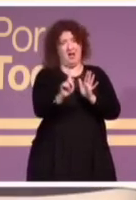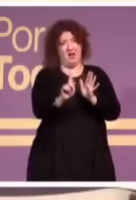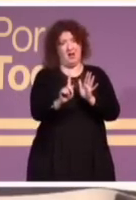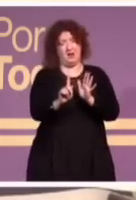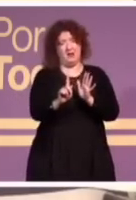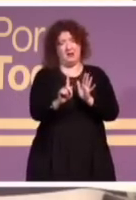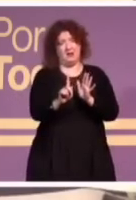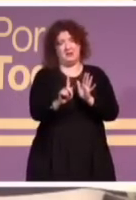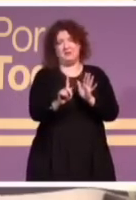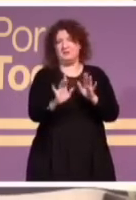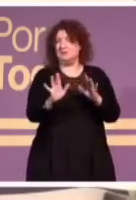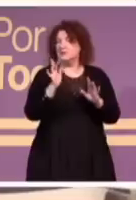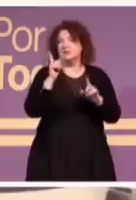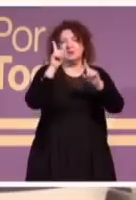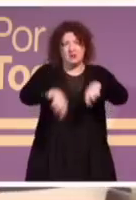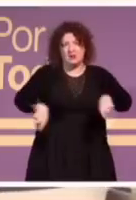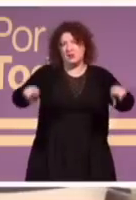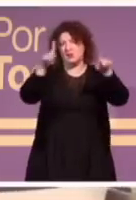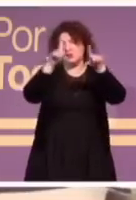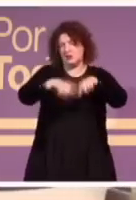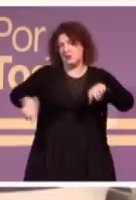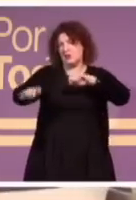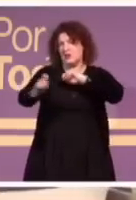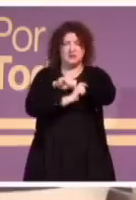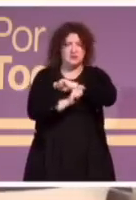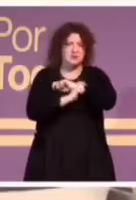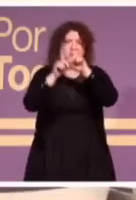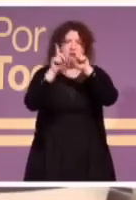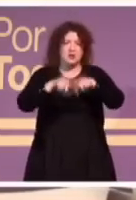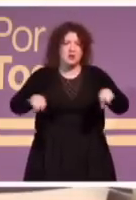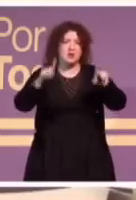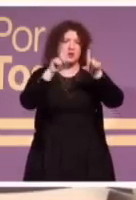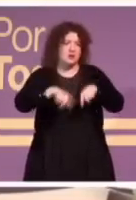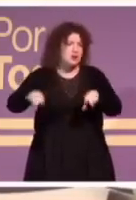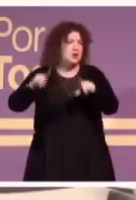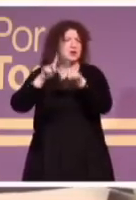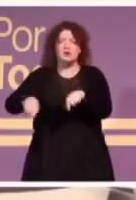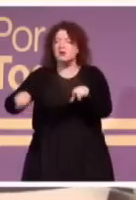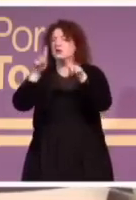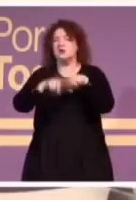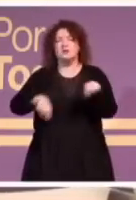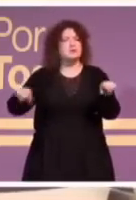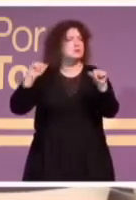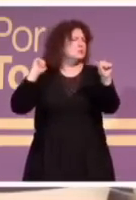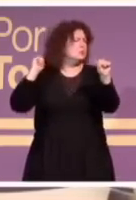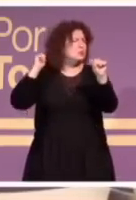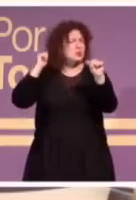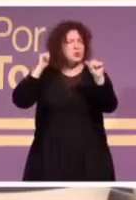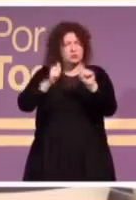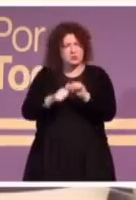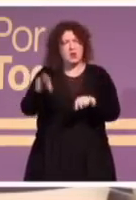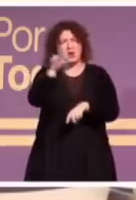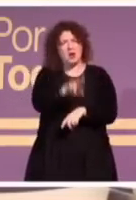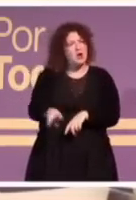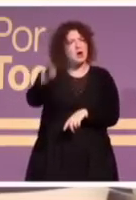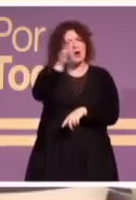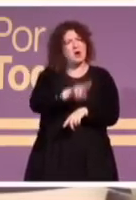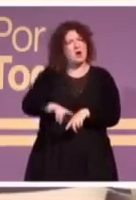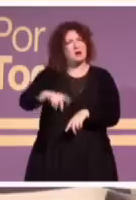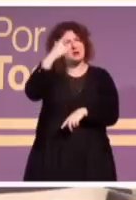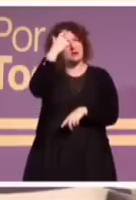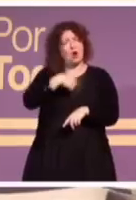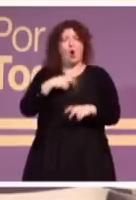una estrategia continuada por la cual desde muchos lugares y durante mucho tiempo seguido te dicen que eres